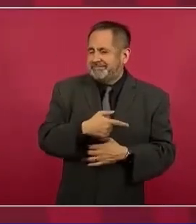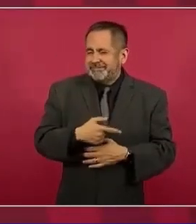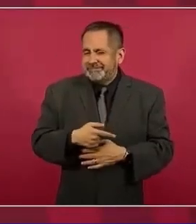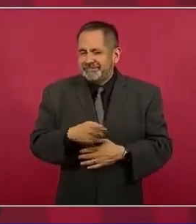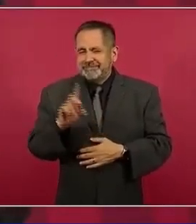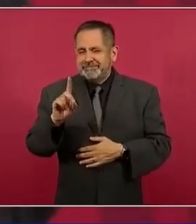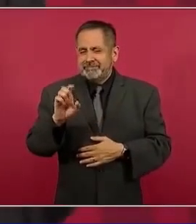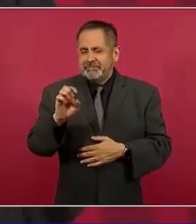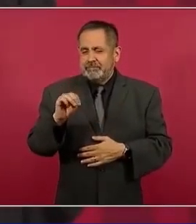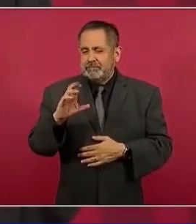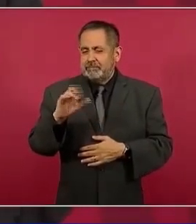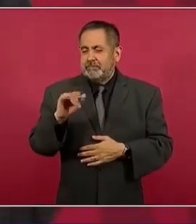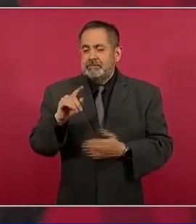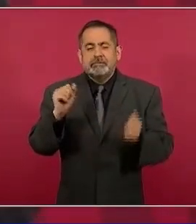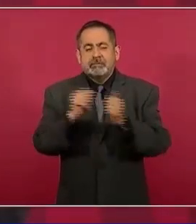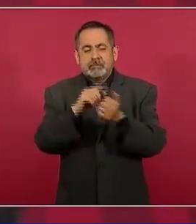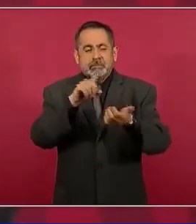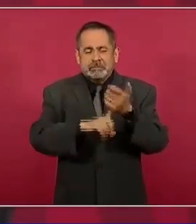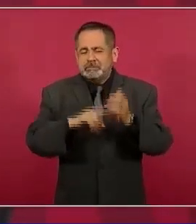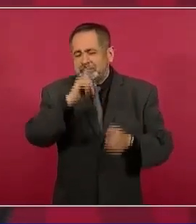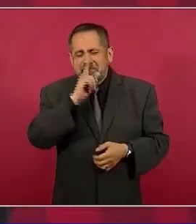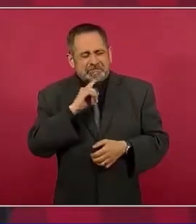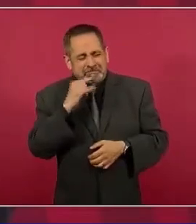de mentira